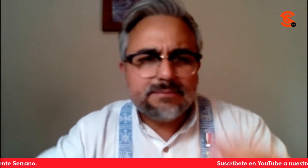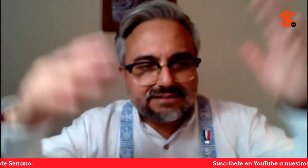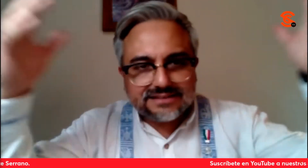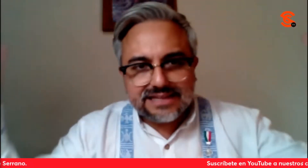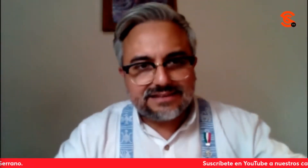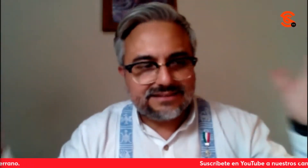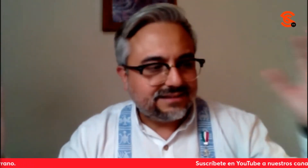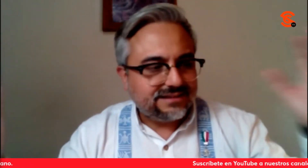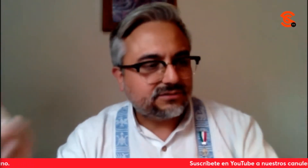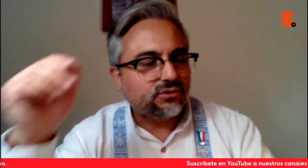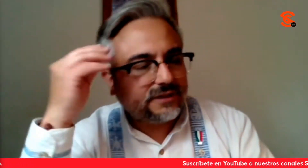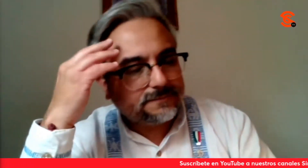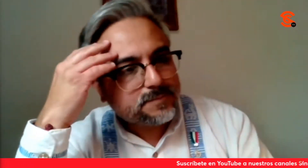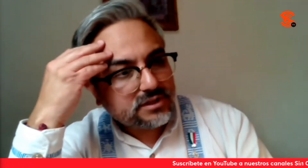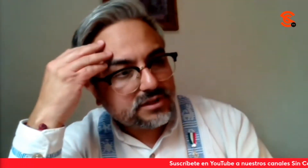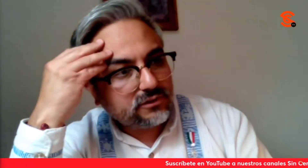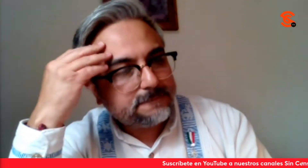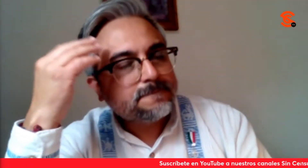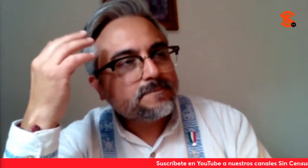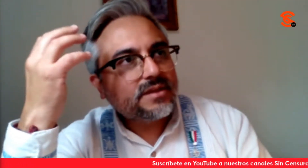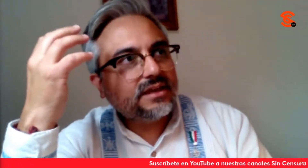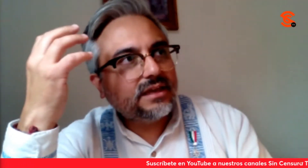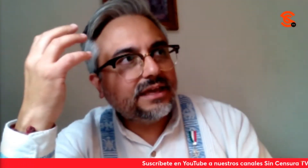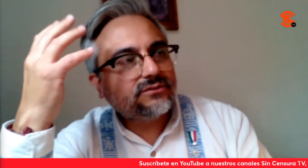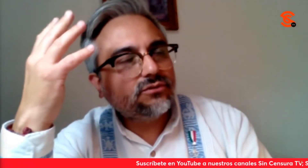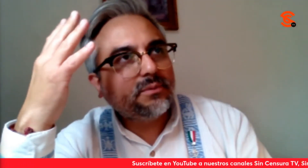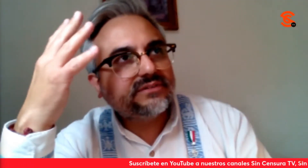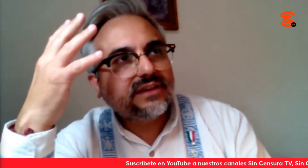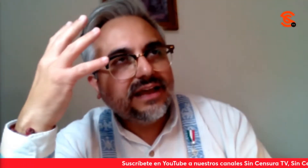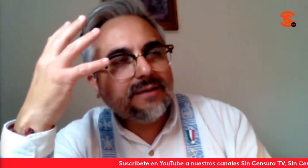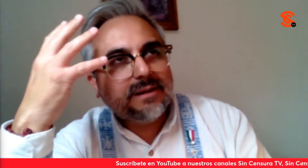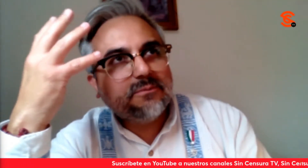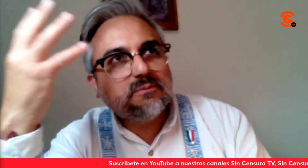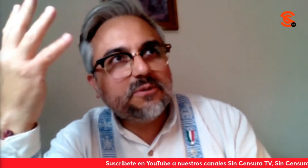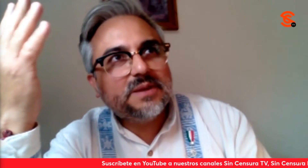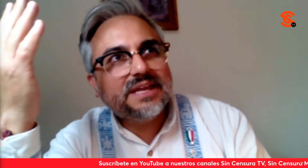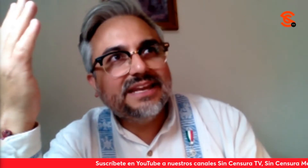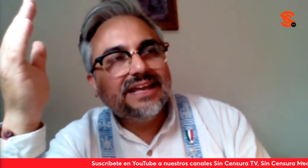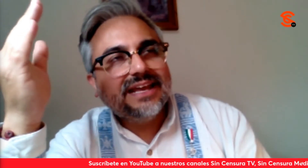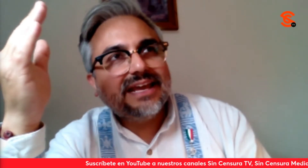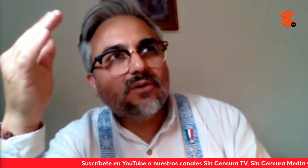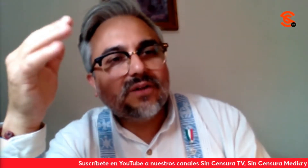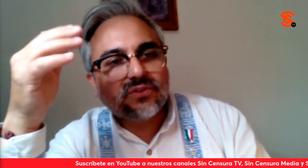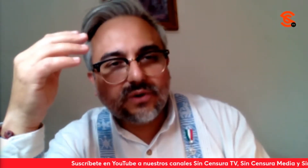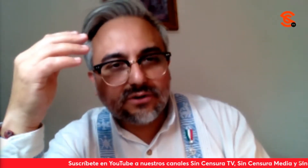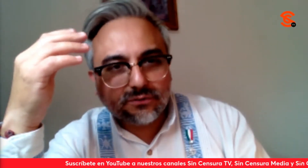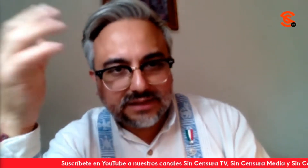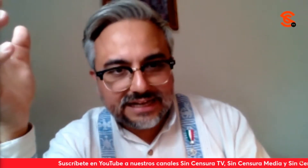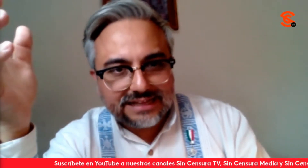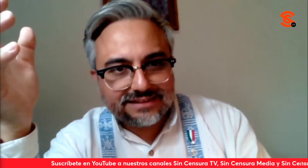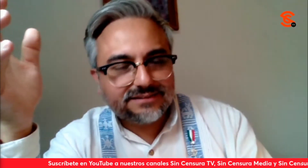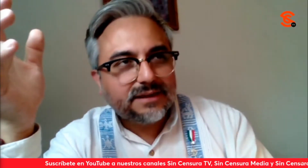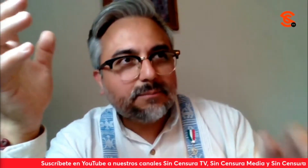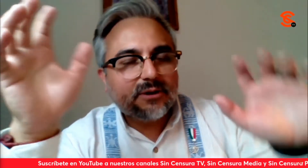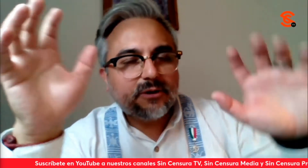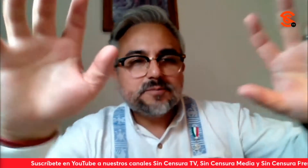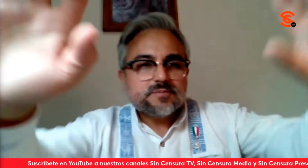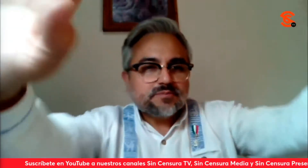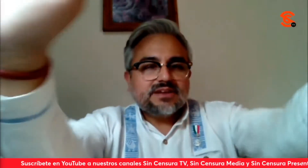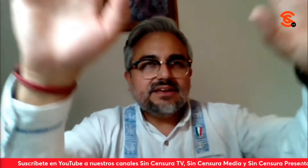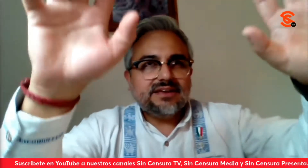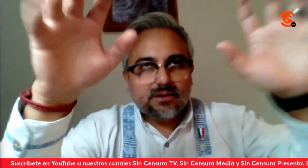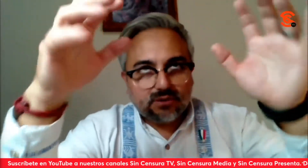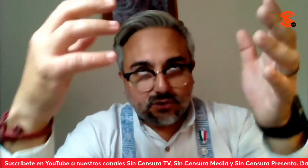los Estados Unidos, además de tantas y tantas cosas. Creo que esto pues habla muy bien en cuanto a los migrantes,